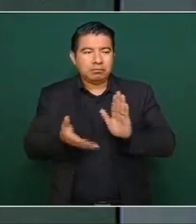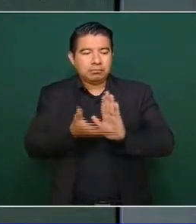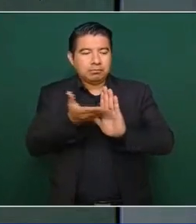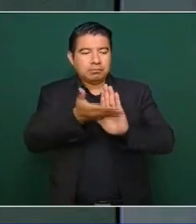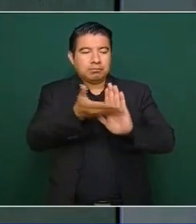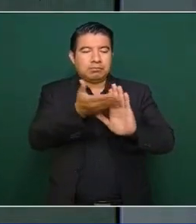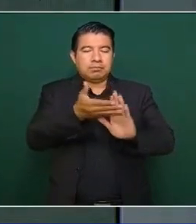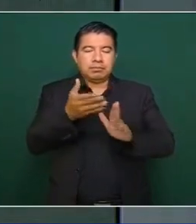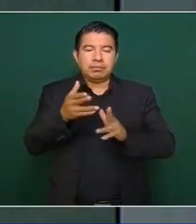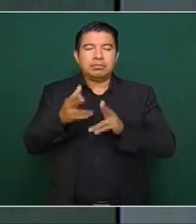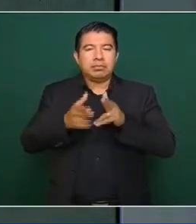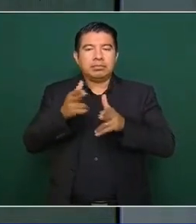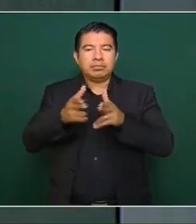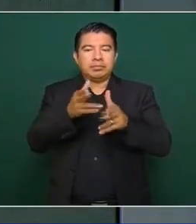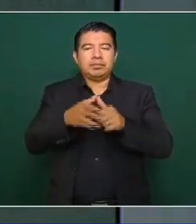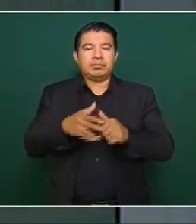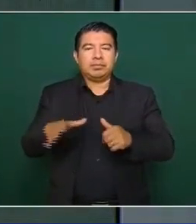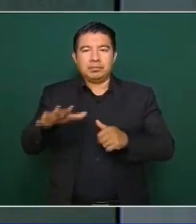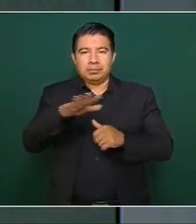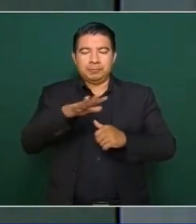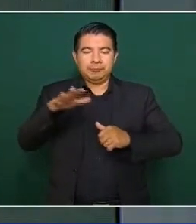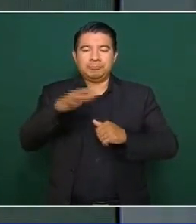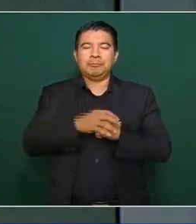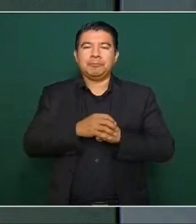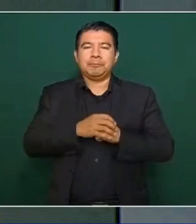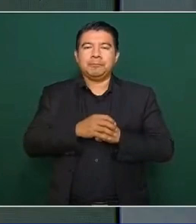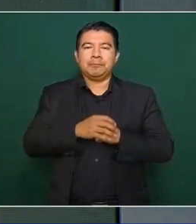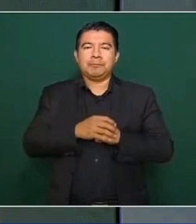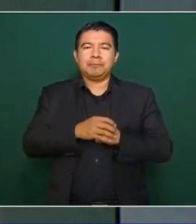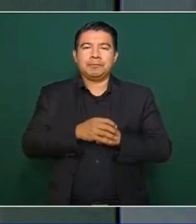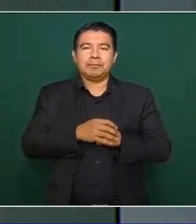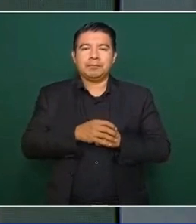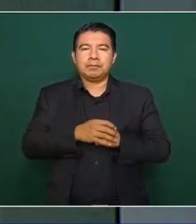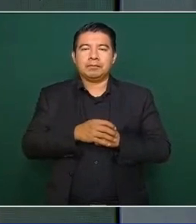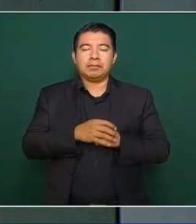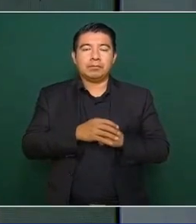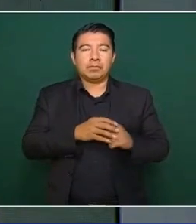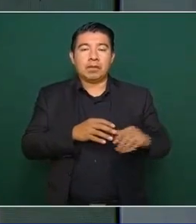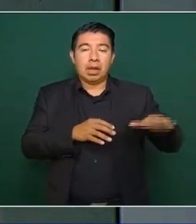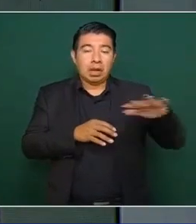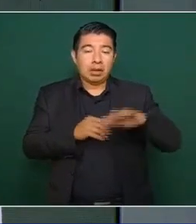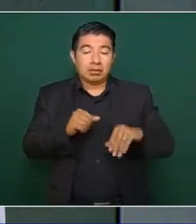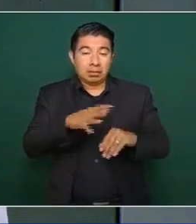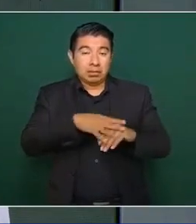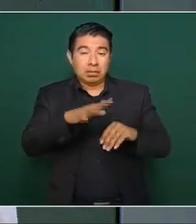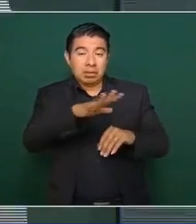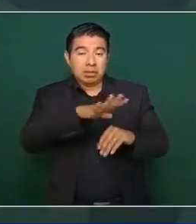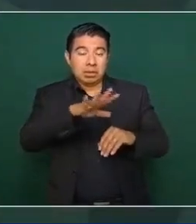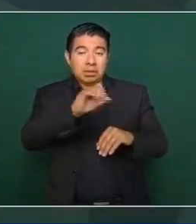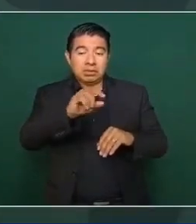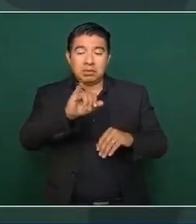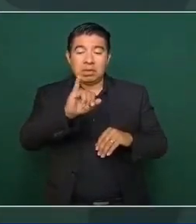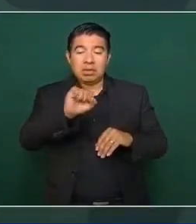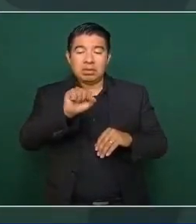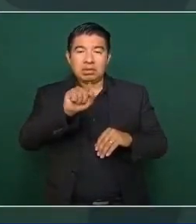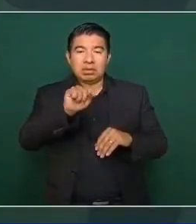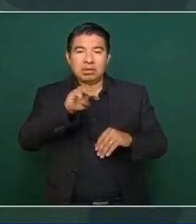la refinería, en las obras del Istmo, ya tienen